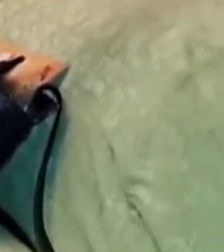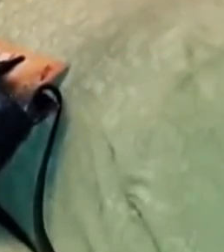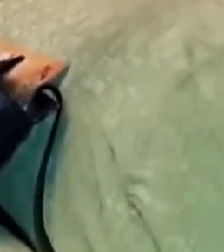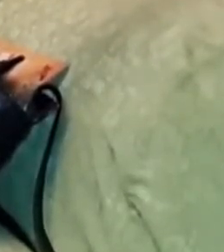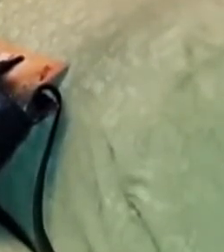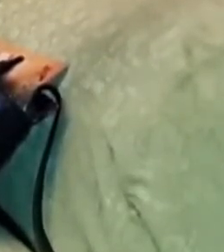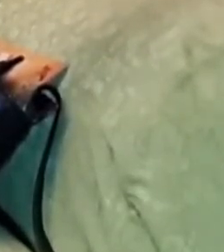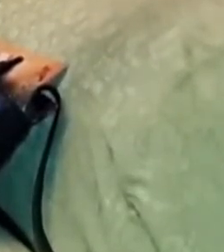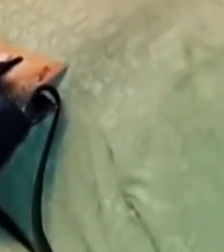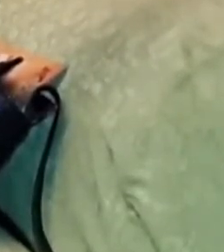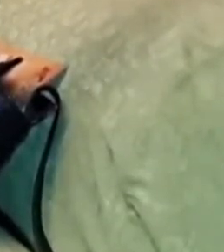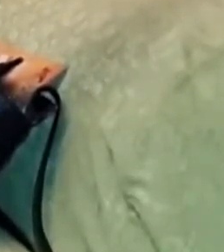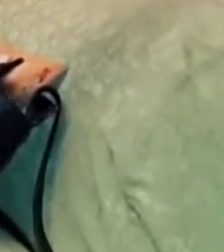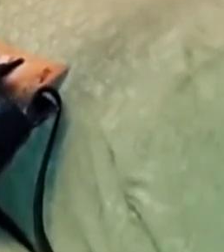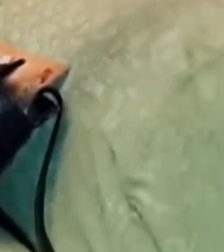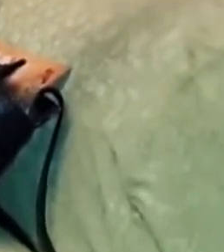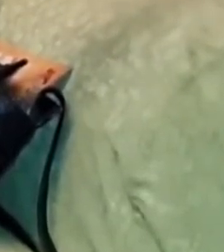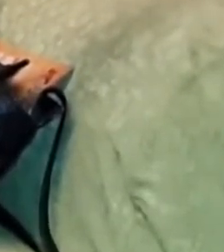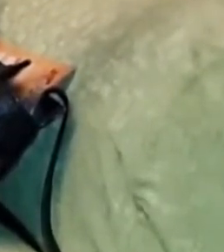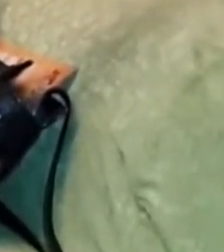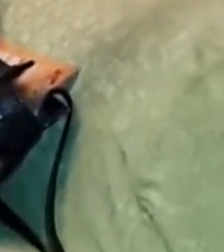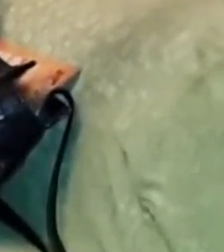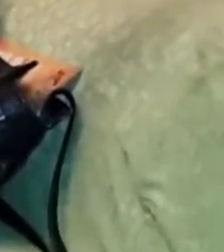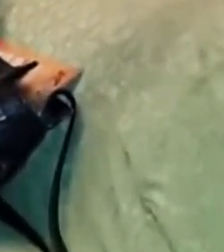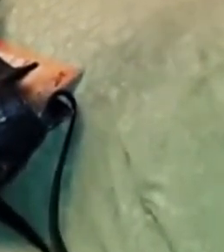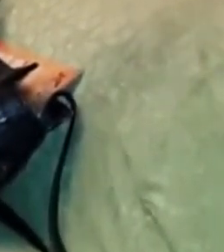con qué cadena boliviana